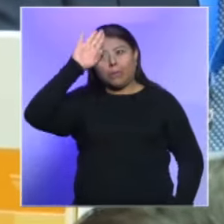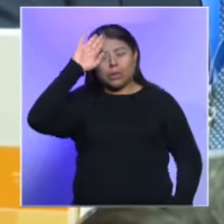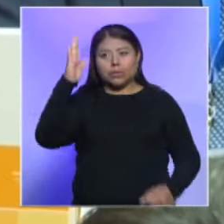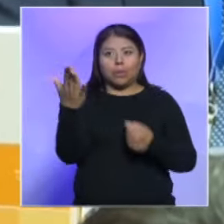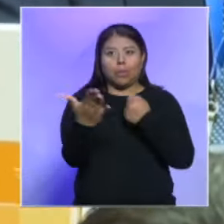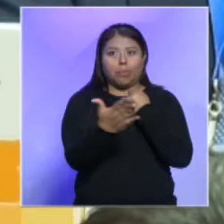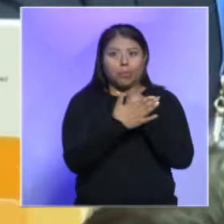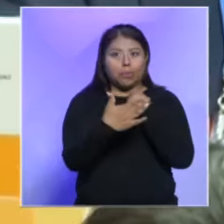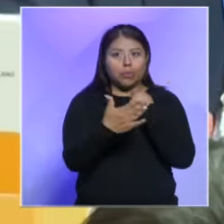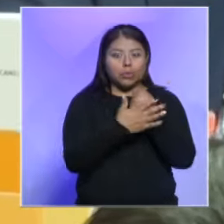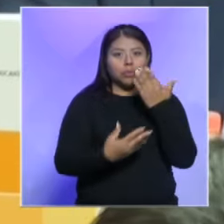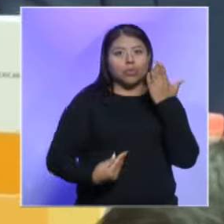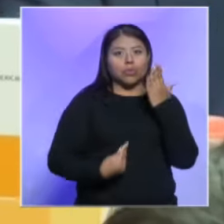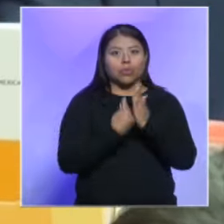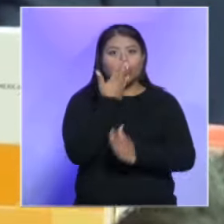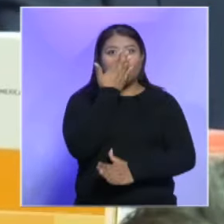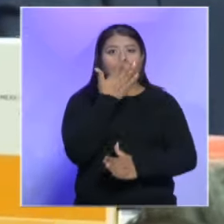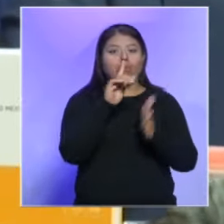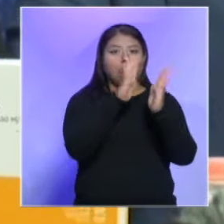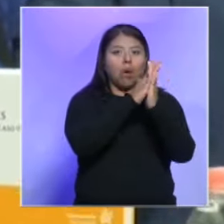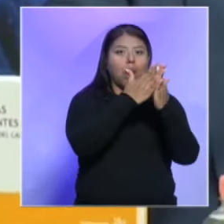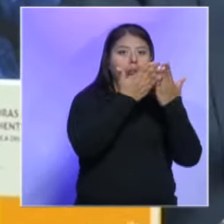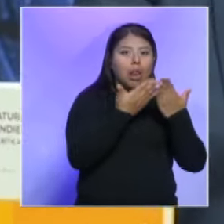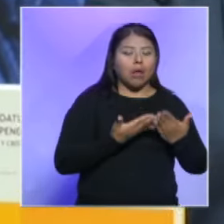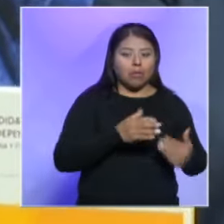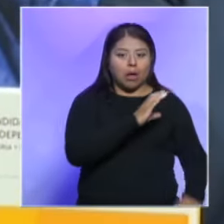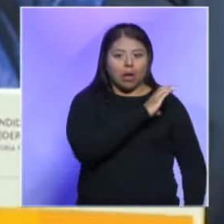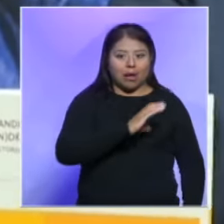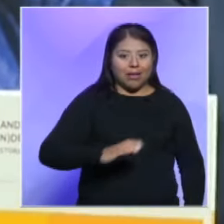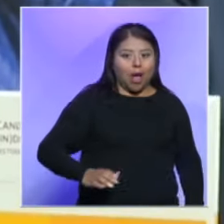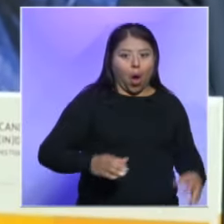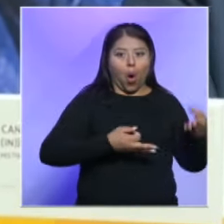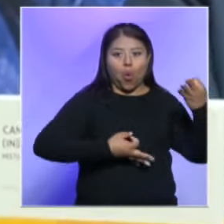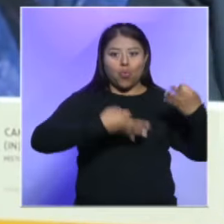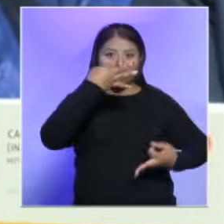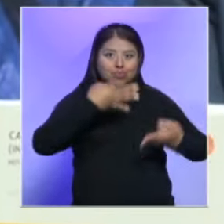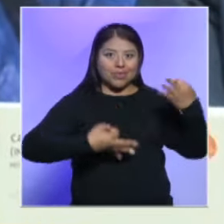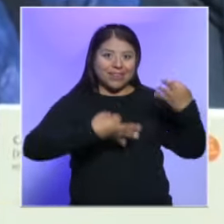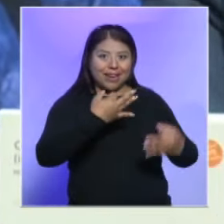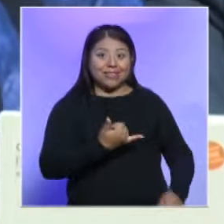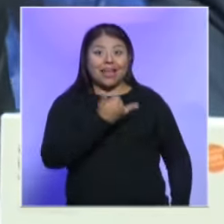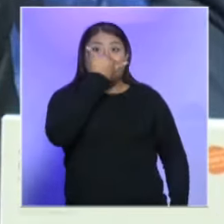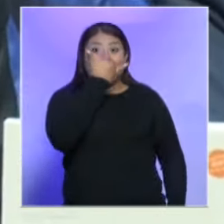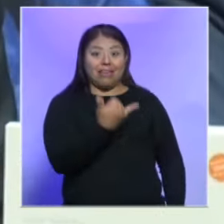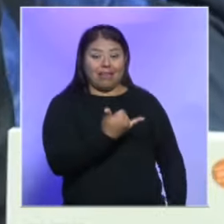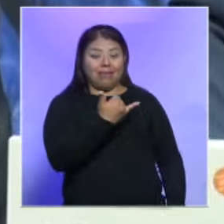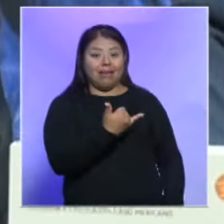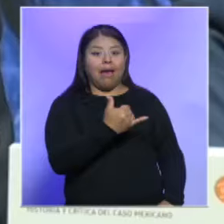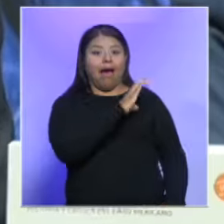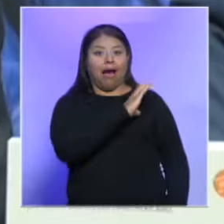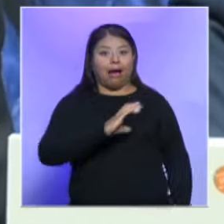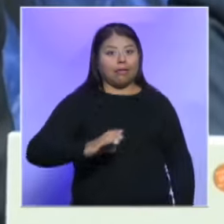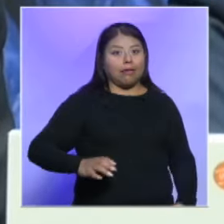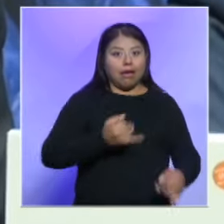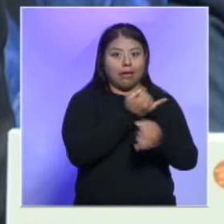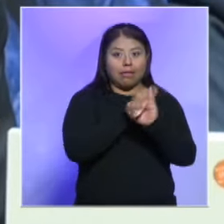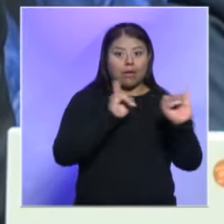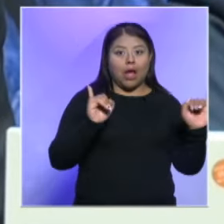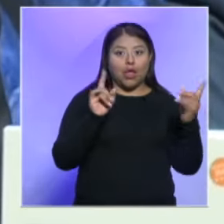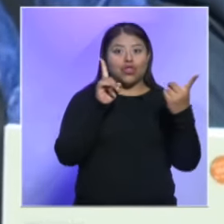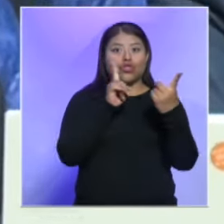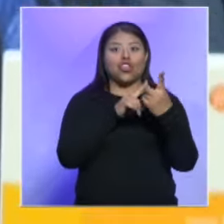Candidaturas Judiciales y dónde están las candidaturas independientes también. Entonces, Quiero agradecerle al Tribunal Electoral del Poder Judicial